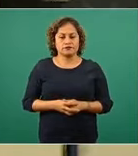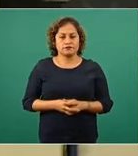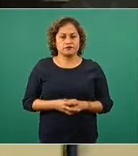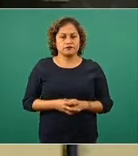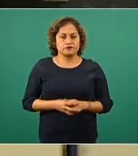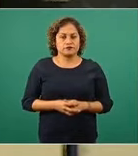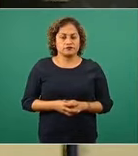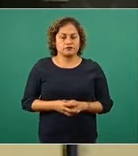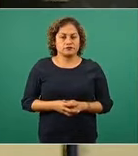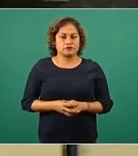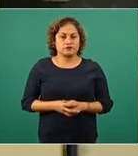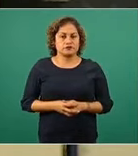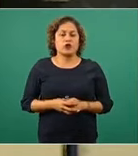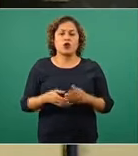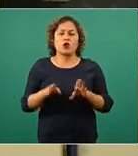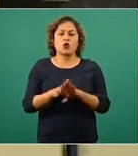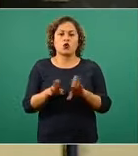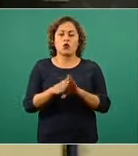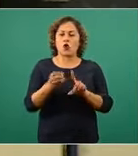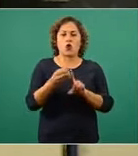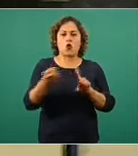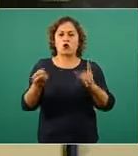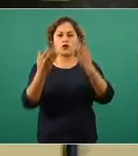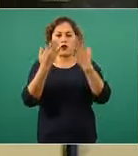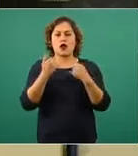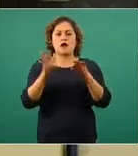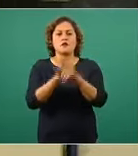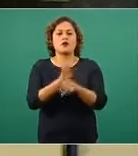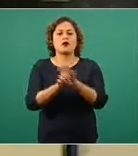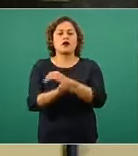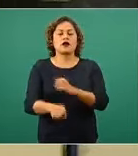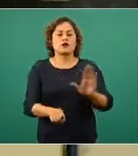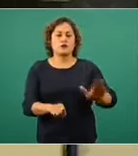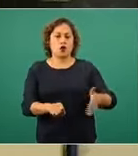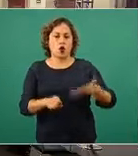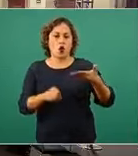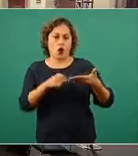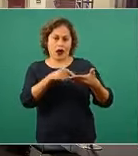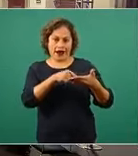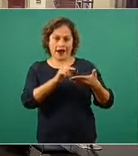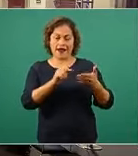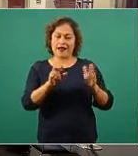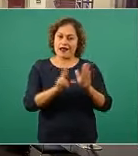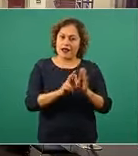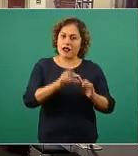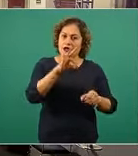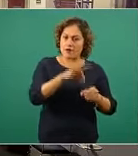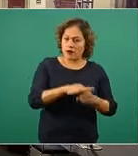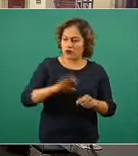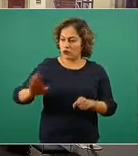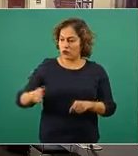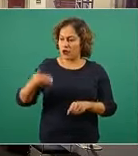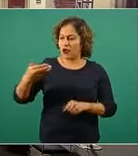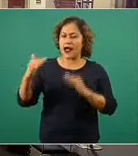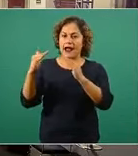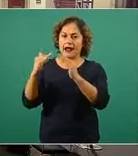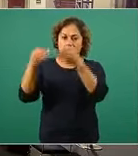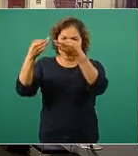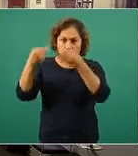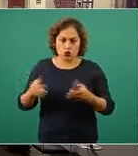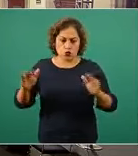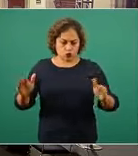la credencial lector, o sea, la identificación con el comprobante de domicilio, y les pedían el comprobante de domicilio para vacunarlos. Y muchas